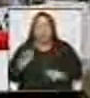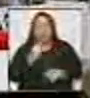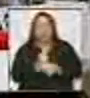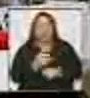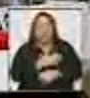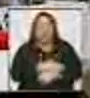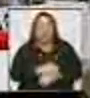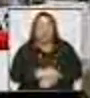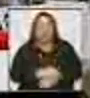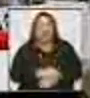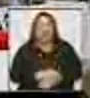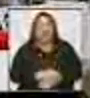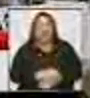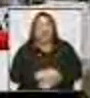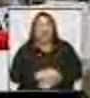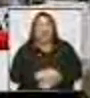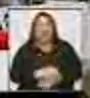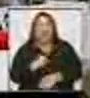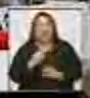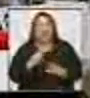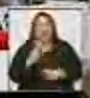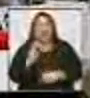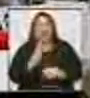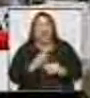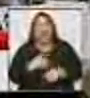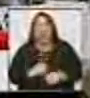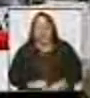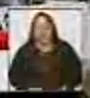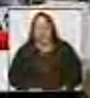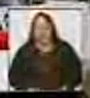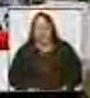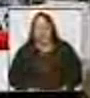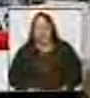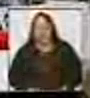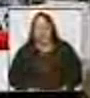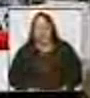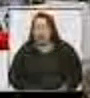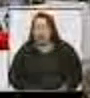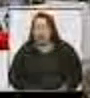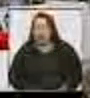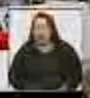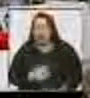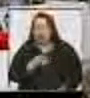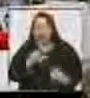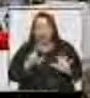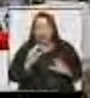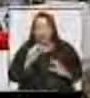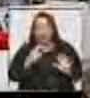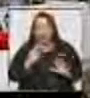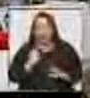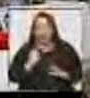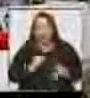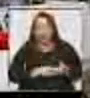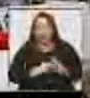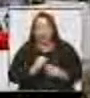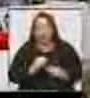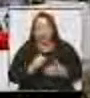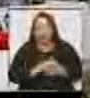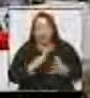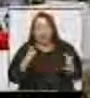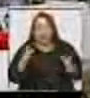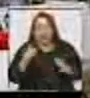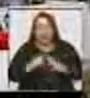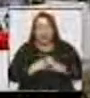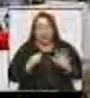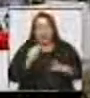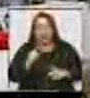trabajar desde los 19, 20 años, digamos, y que a los 57, 58 o 60, un número más grande